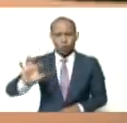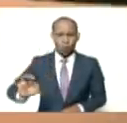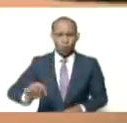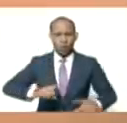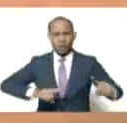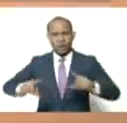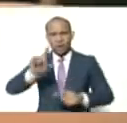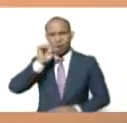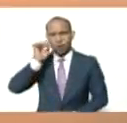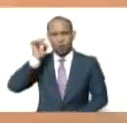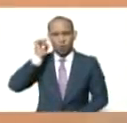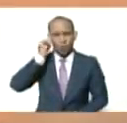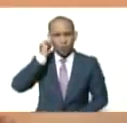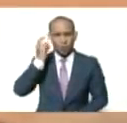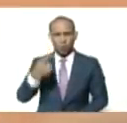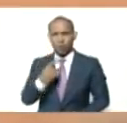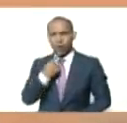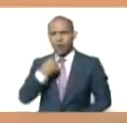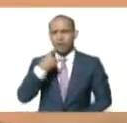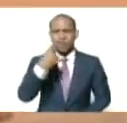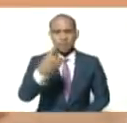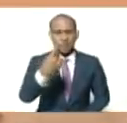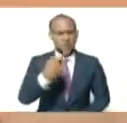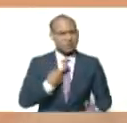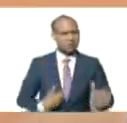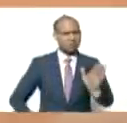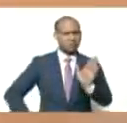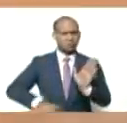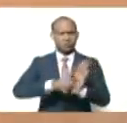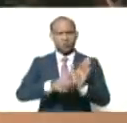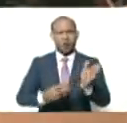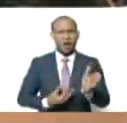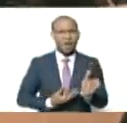delegados y delegadas, diciendo ¡leales siempre!